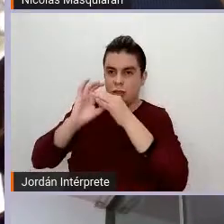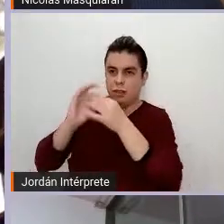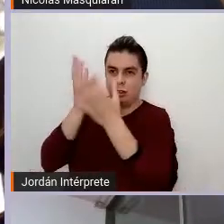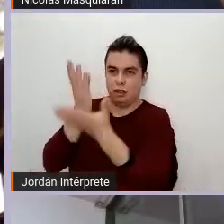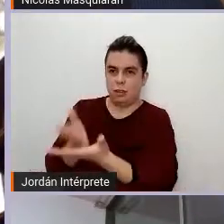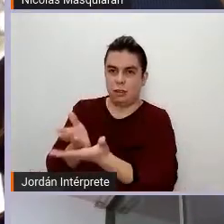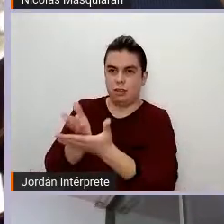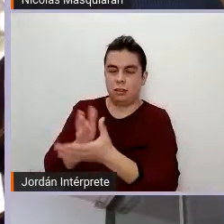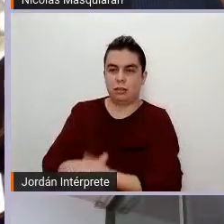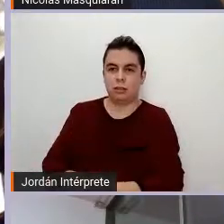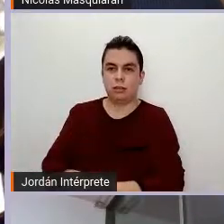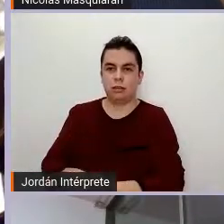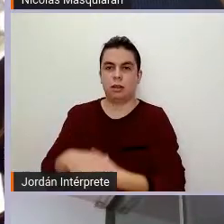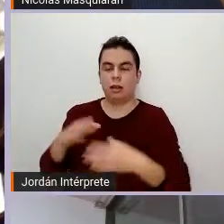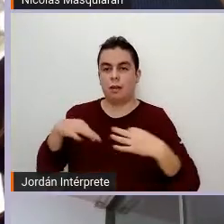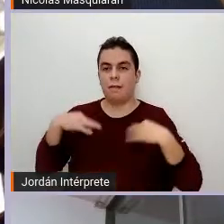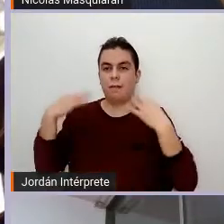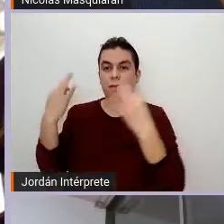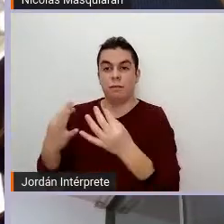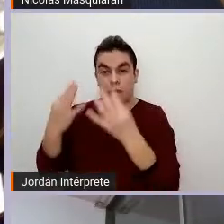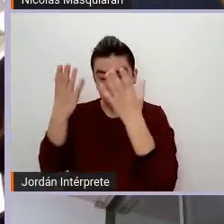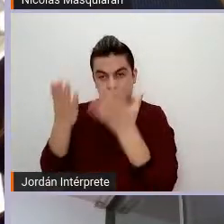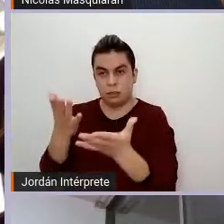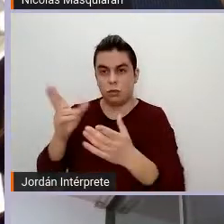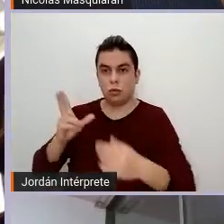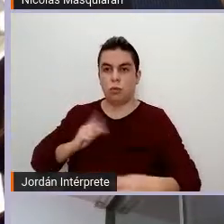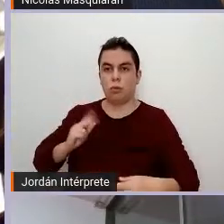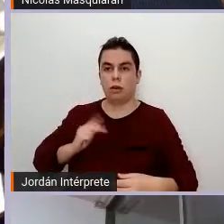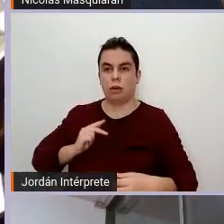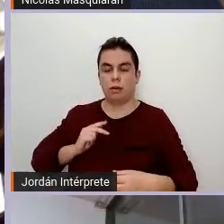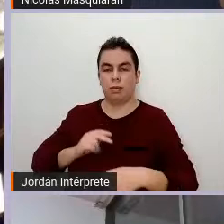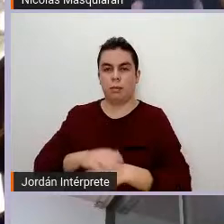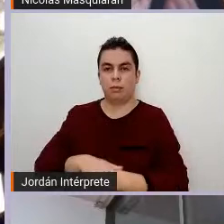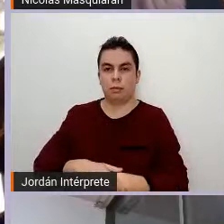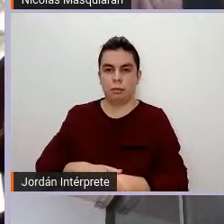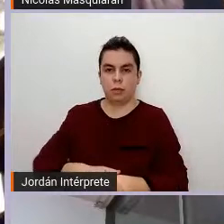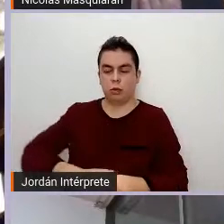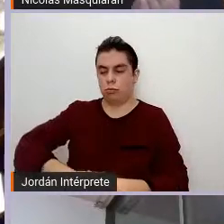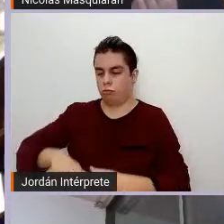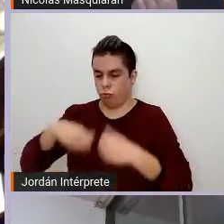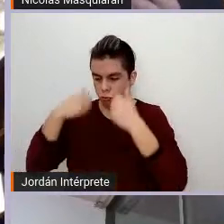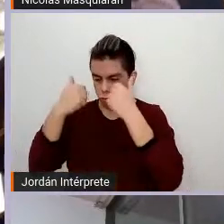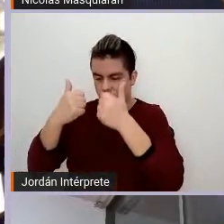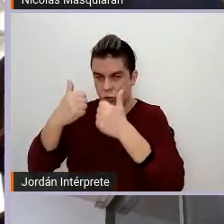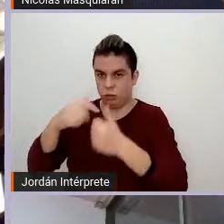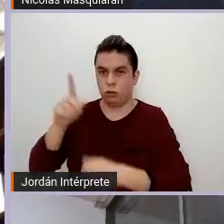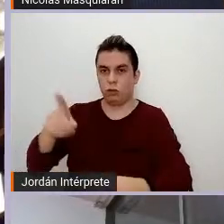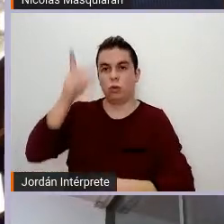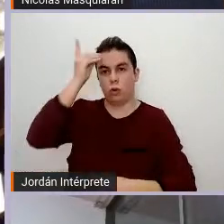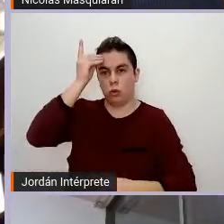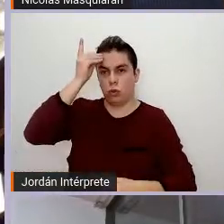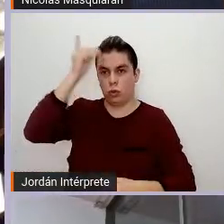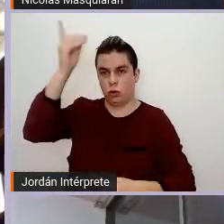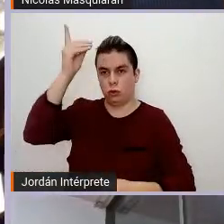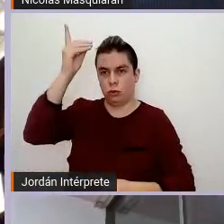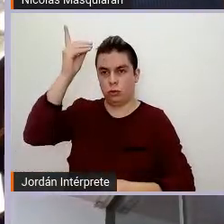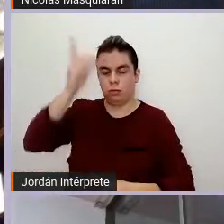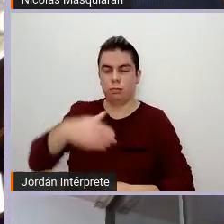agradecerte muchísimo, felicitarte por tu premio tan merecido, por tu doctorado, que es un